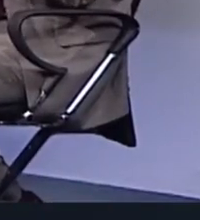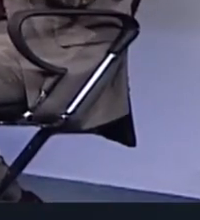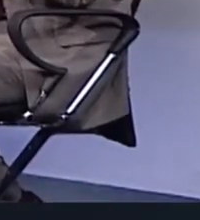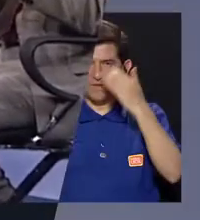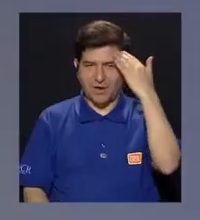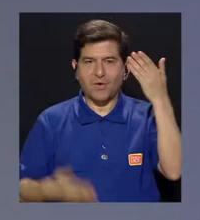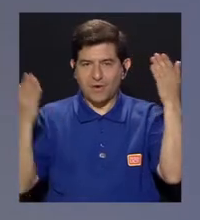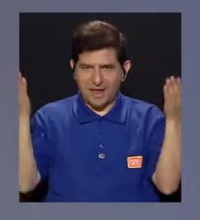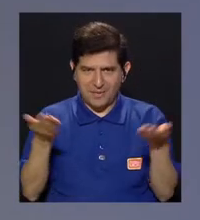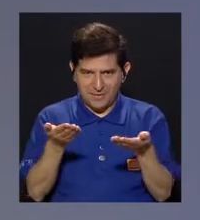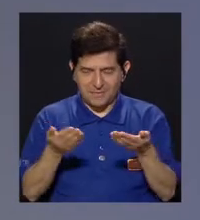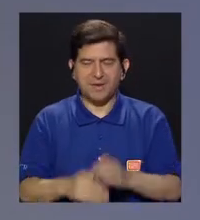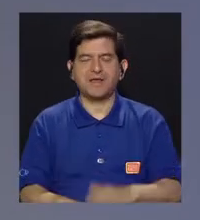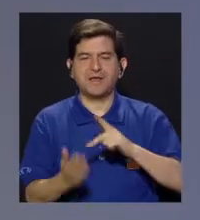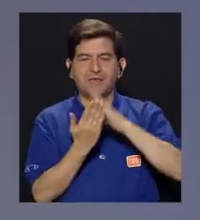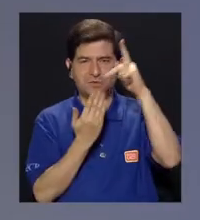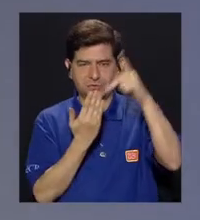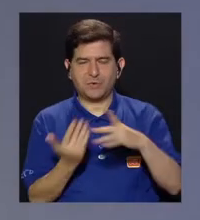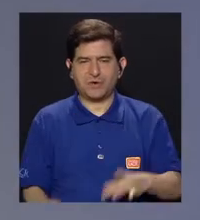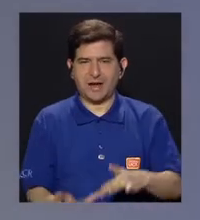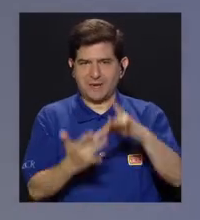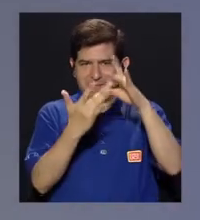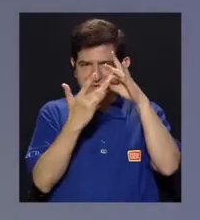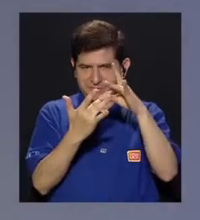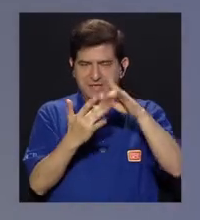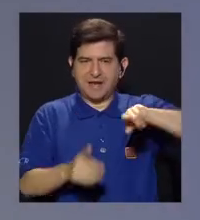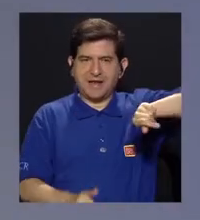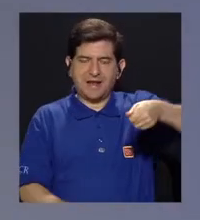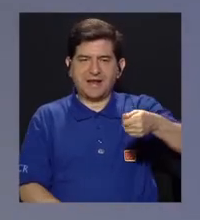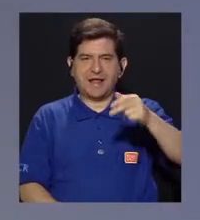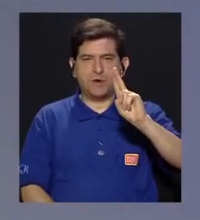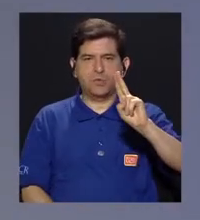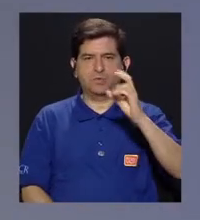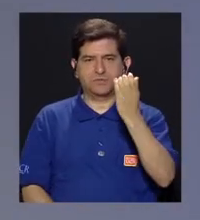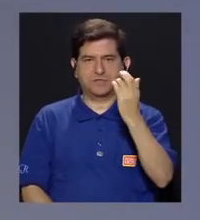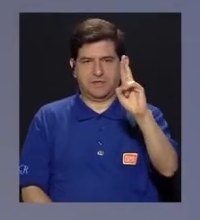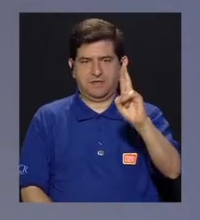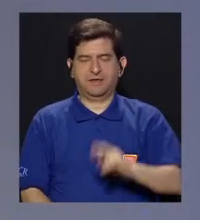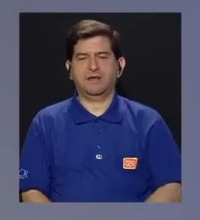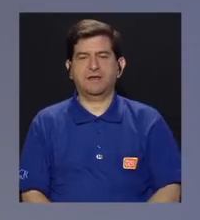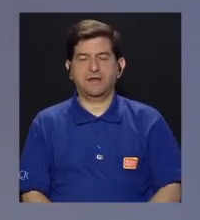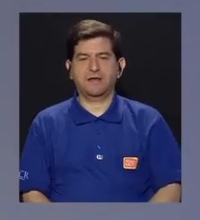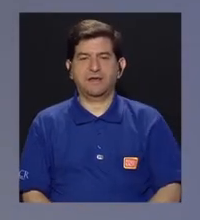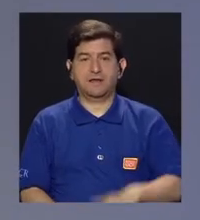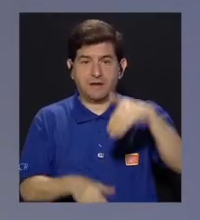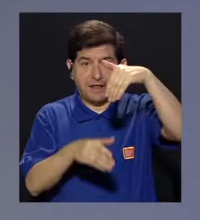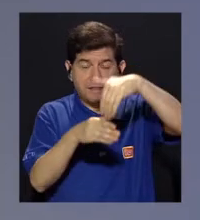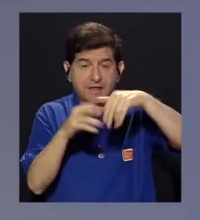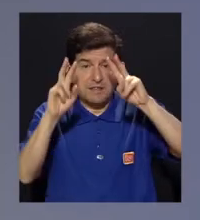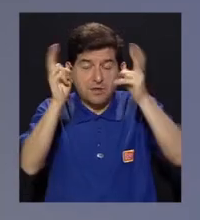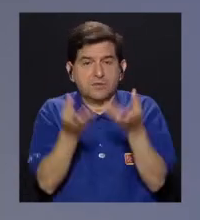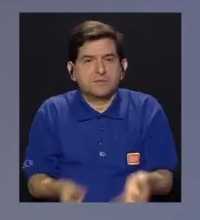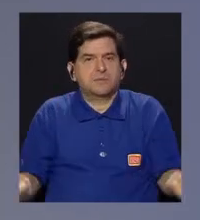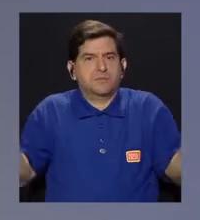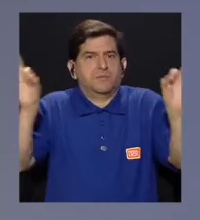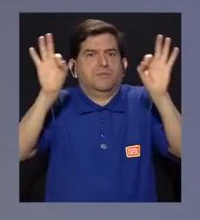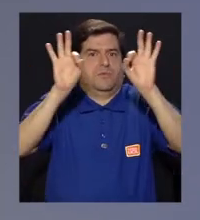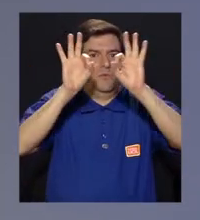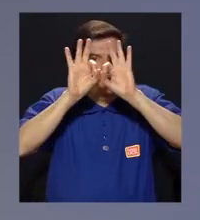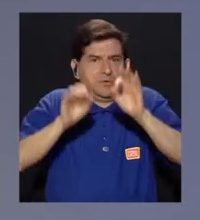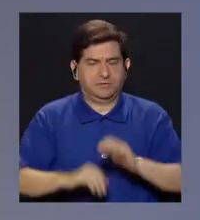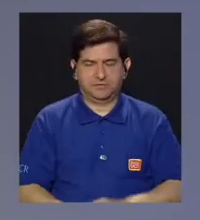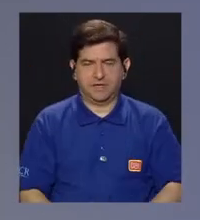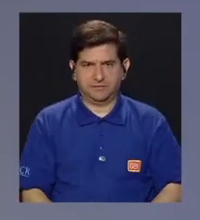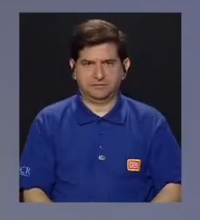hola bienvenidos y bienvenidas a un programa especial del canal universidad de costa rica en el marco de un tema trascendental que